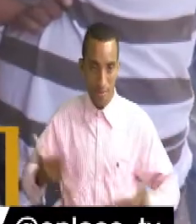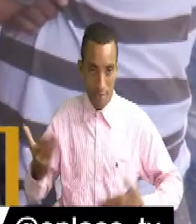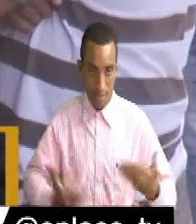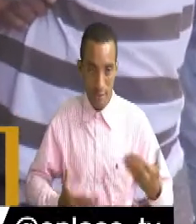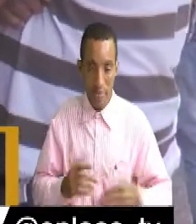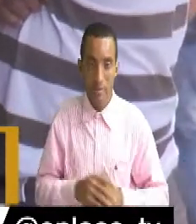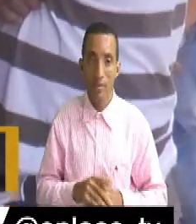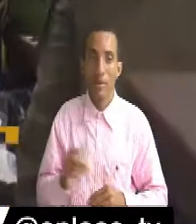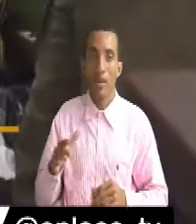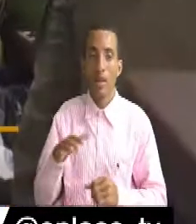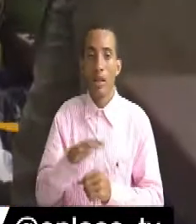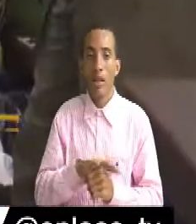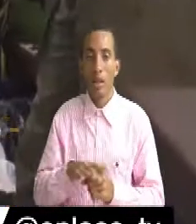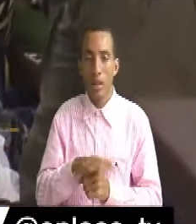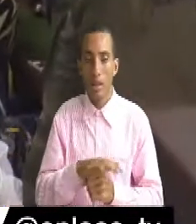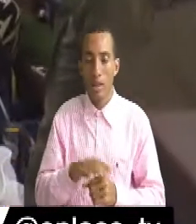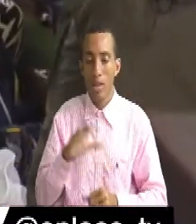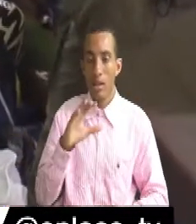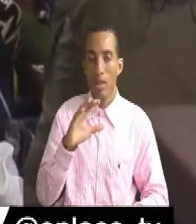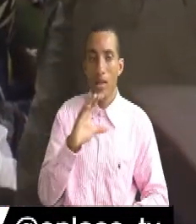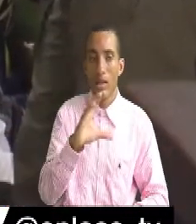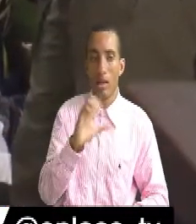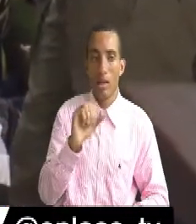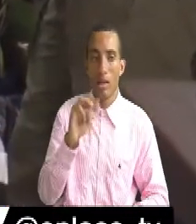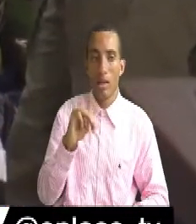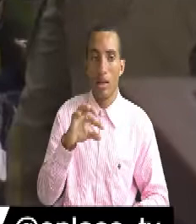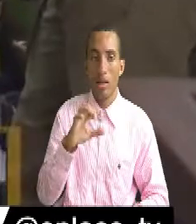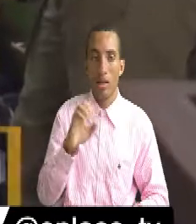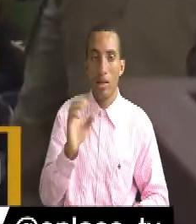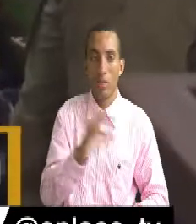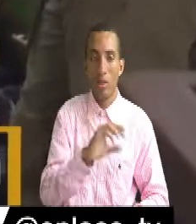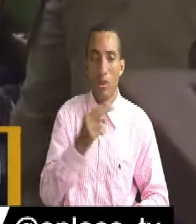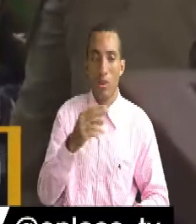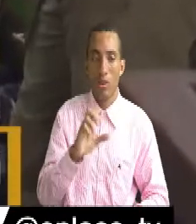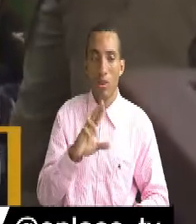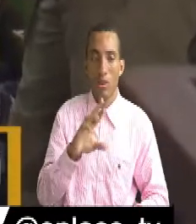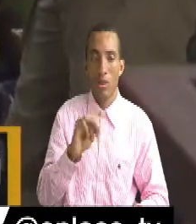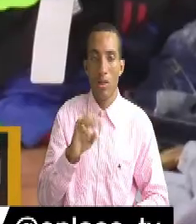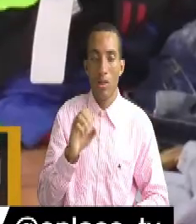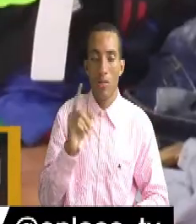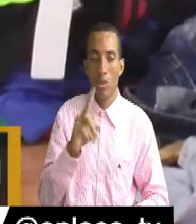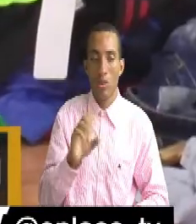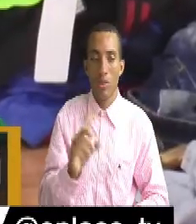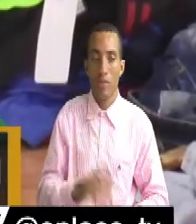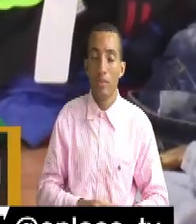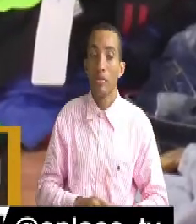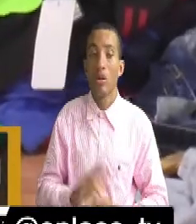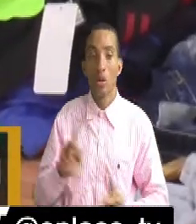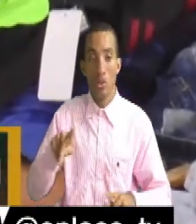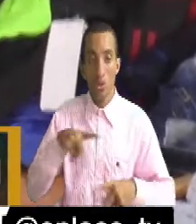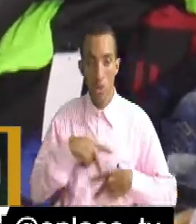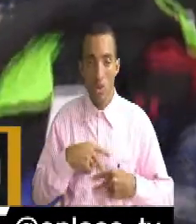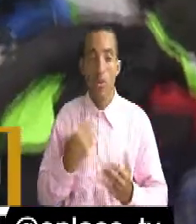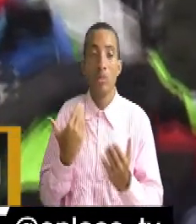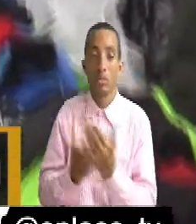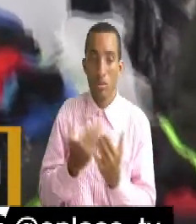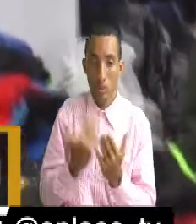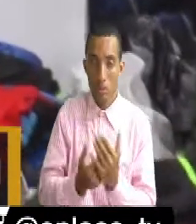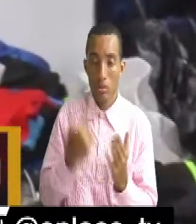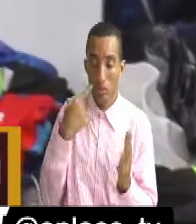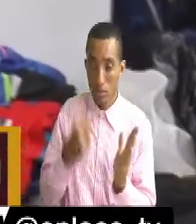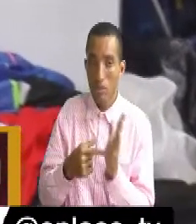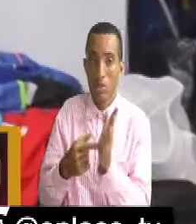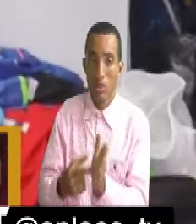Campo Hermoso llegaron uniformados de la policía a realizar un allanamiento. Los dueños del establecimiento aducen que tienen la documentación para demostrar